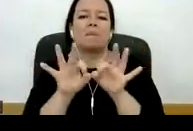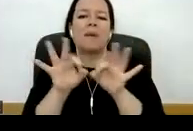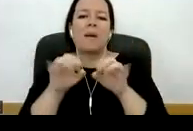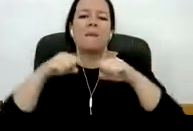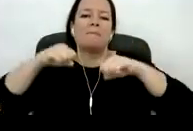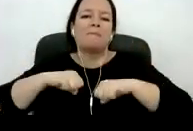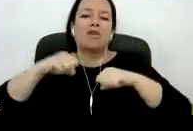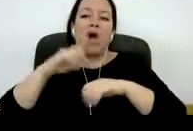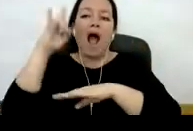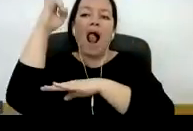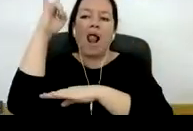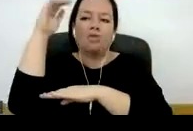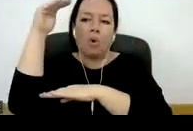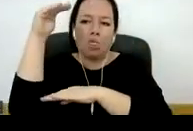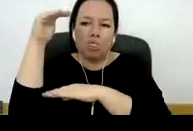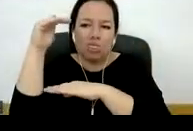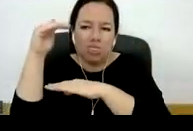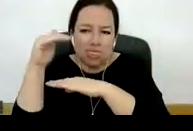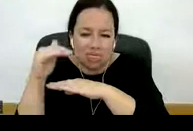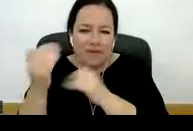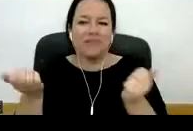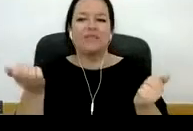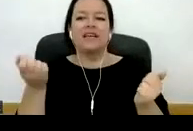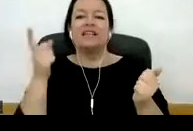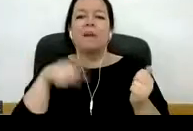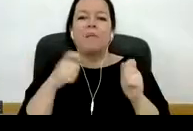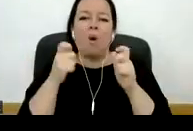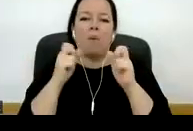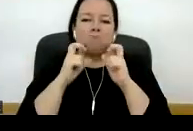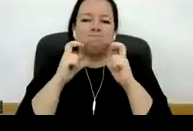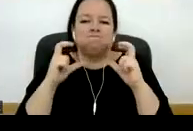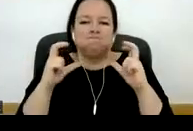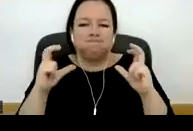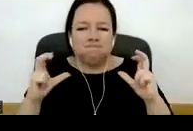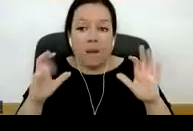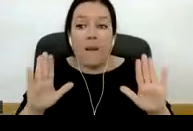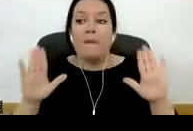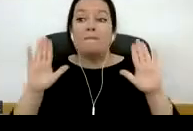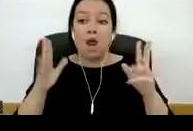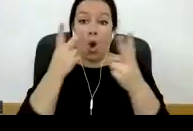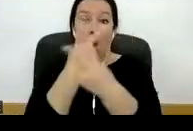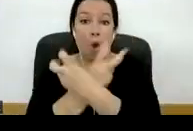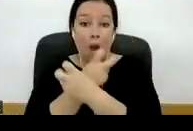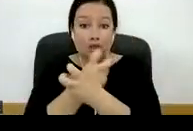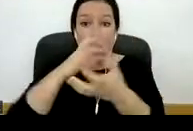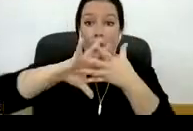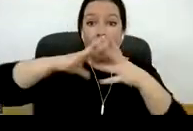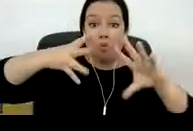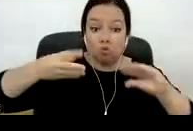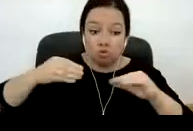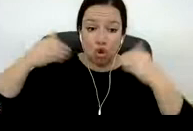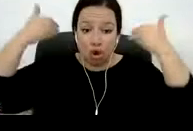perdemos algo de altura, perdemos algo de contundencia, a lo mejor ganamos más obesidad, pero perdemos lo que es el esqueleto y toda la musculatura que hay